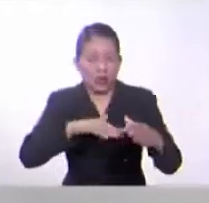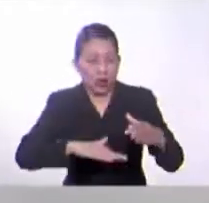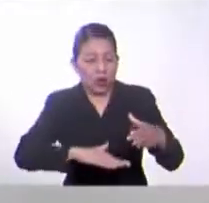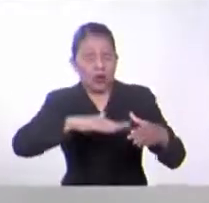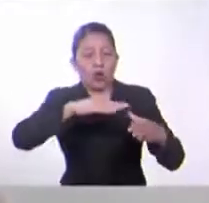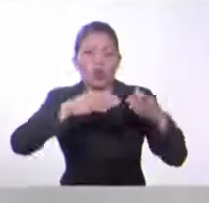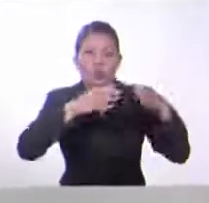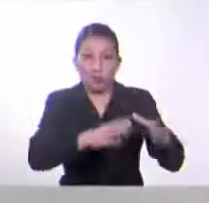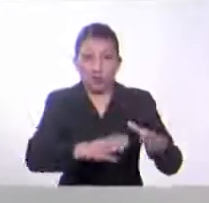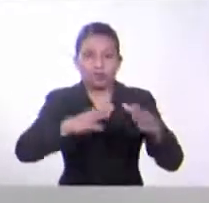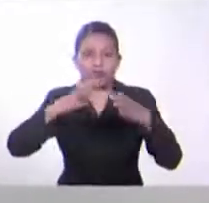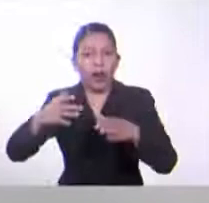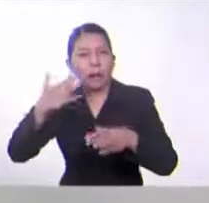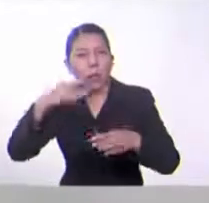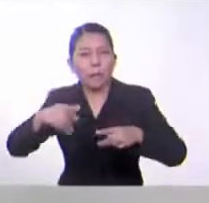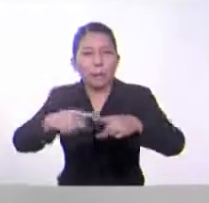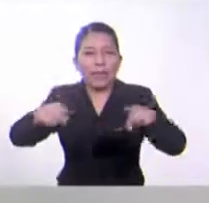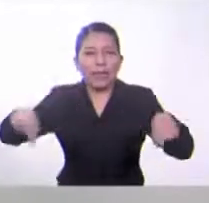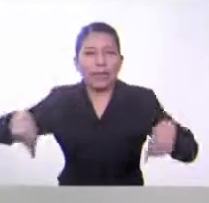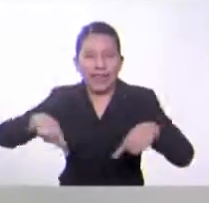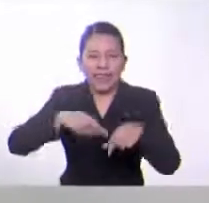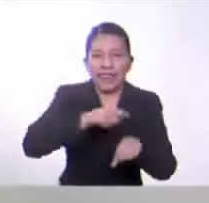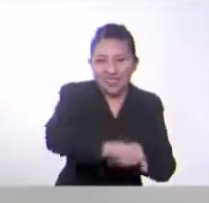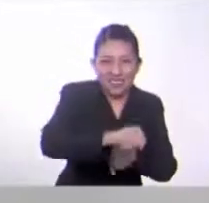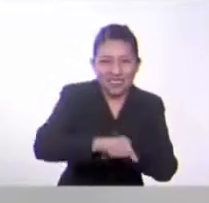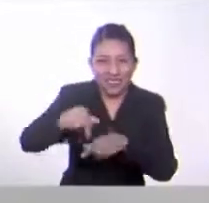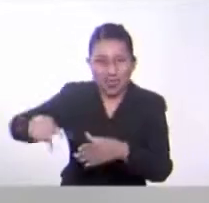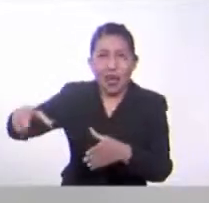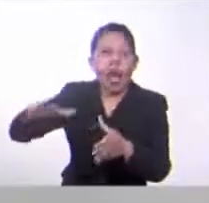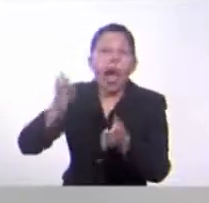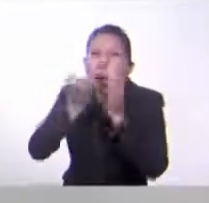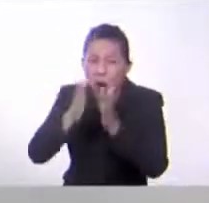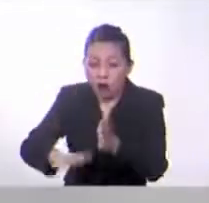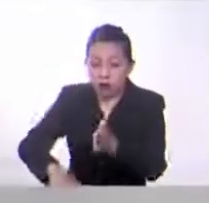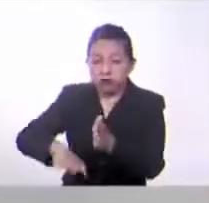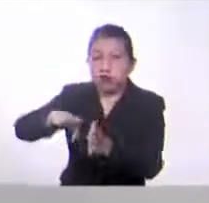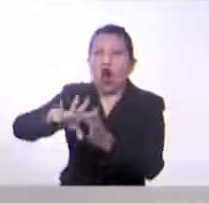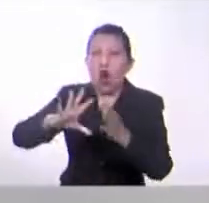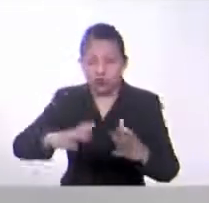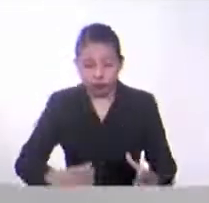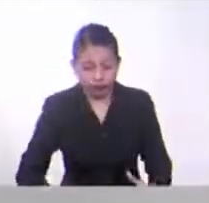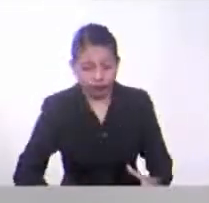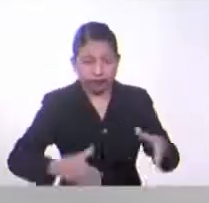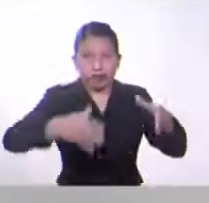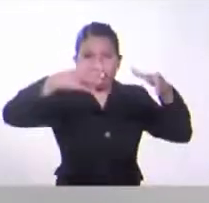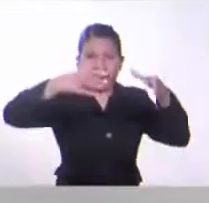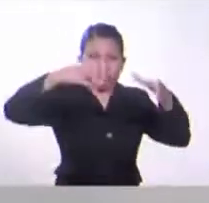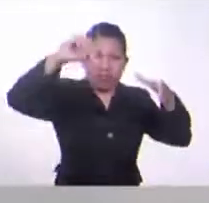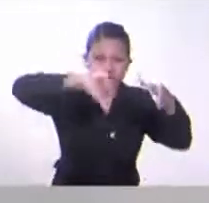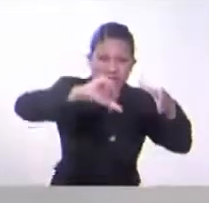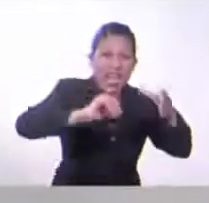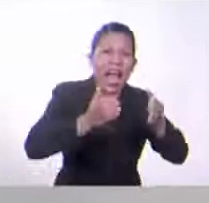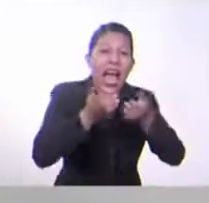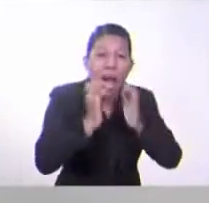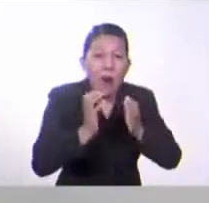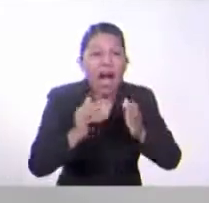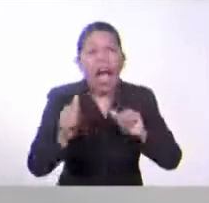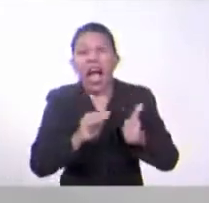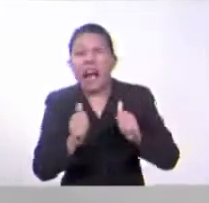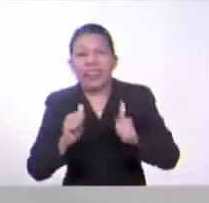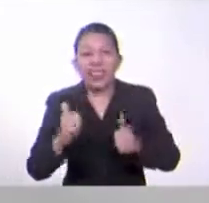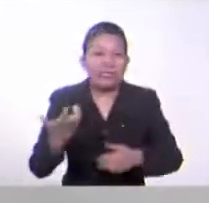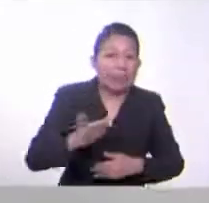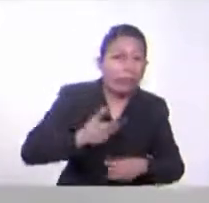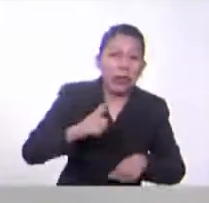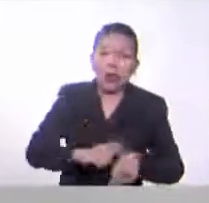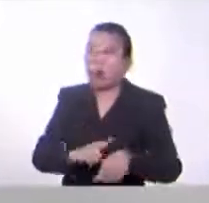recipientes, la pila, un barril y tenemos otras cosas que hacer y a veces pasan